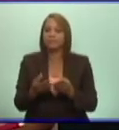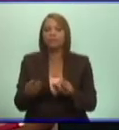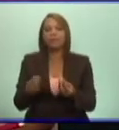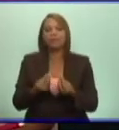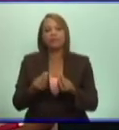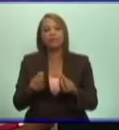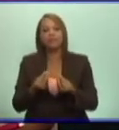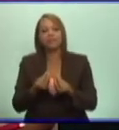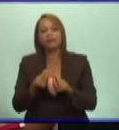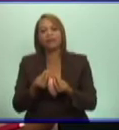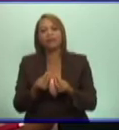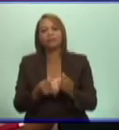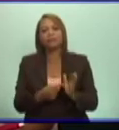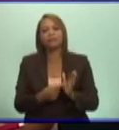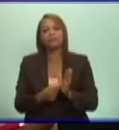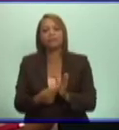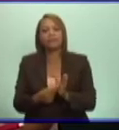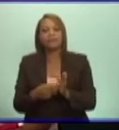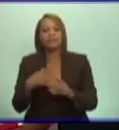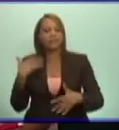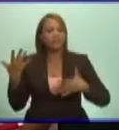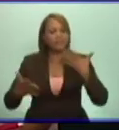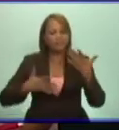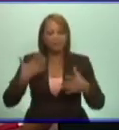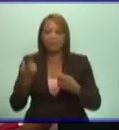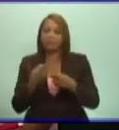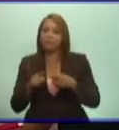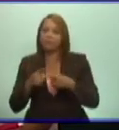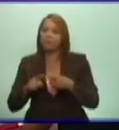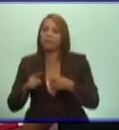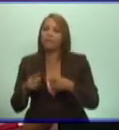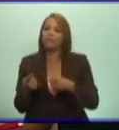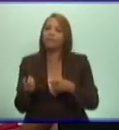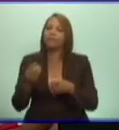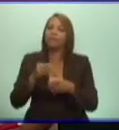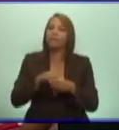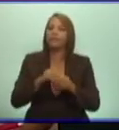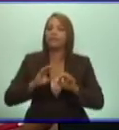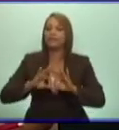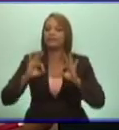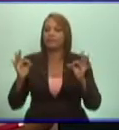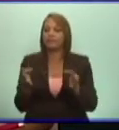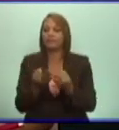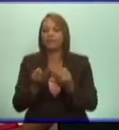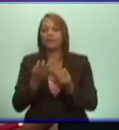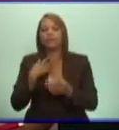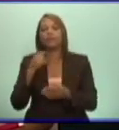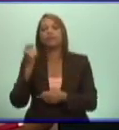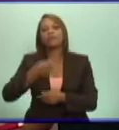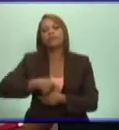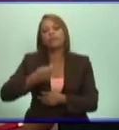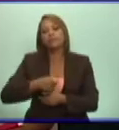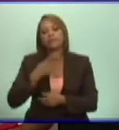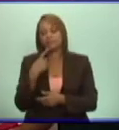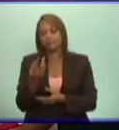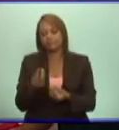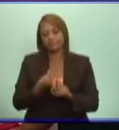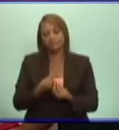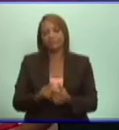recibido muchas muestras de satisfacción por parte de muchas familias a partir de las determinaciones que hemos